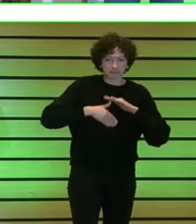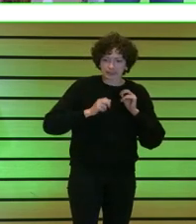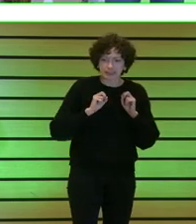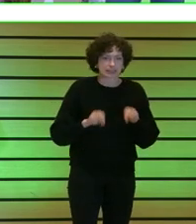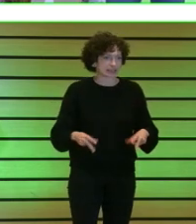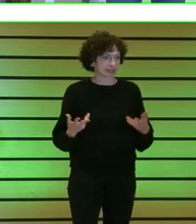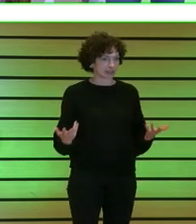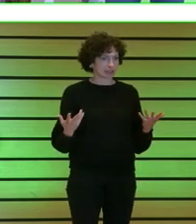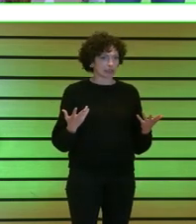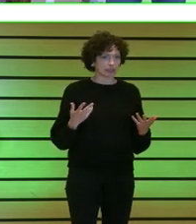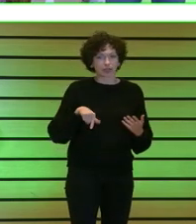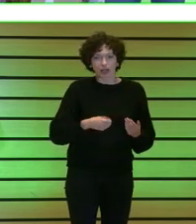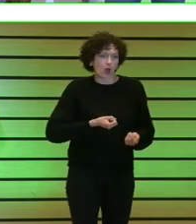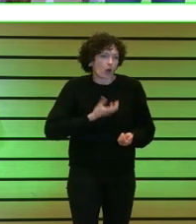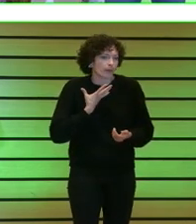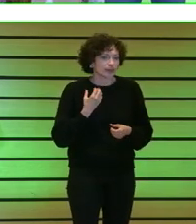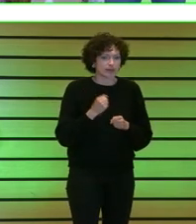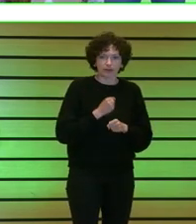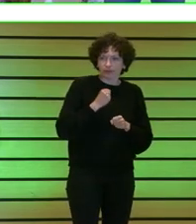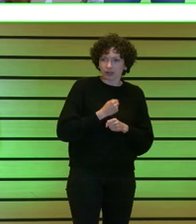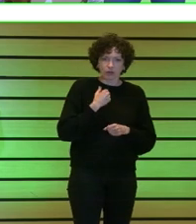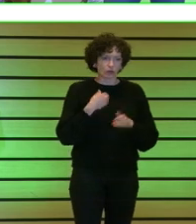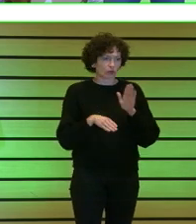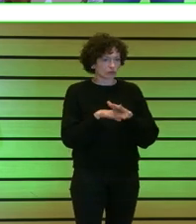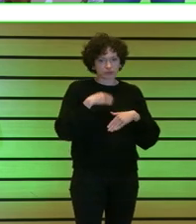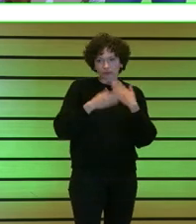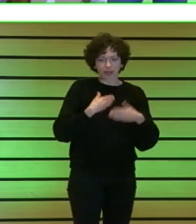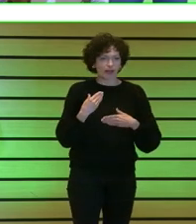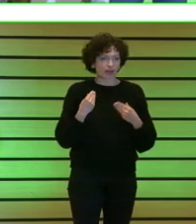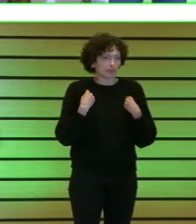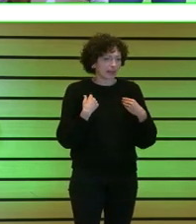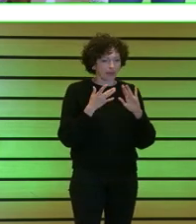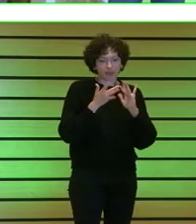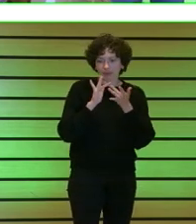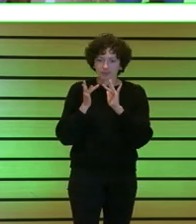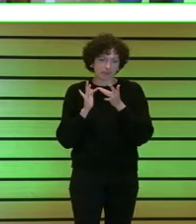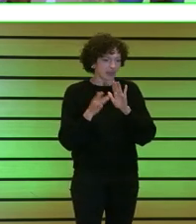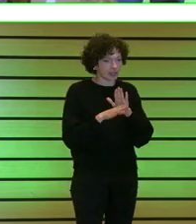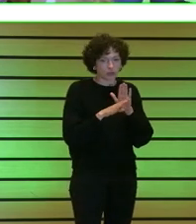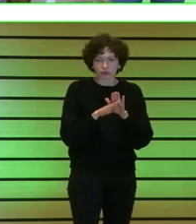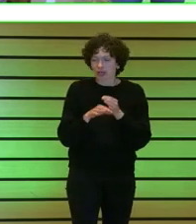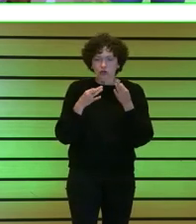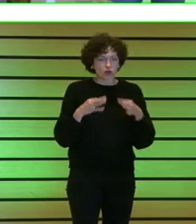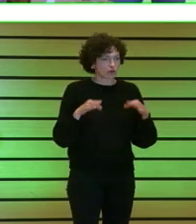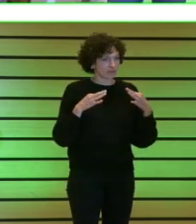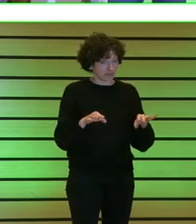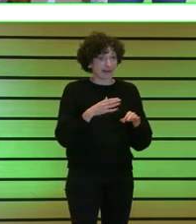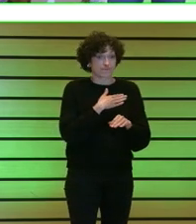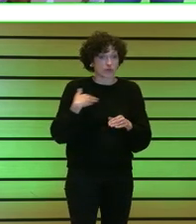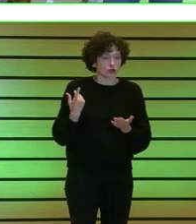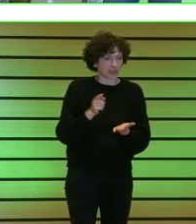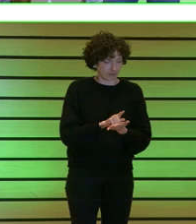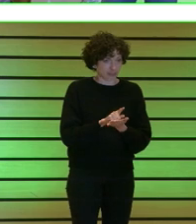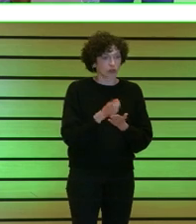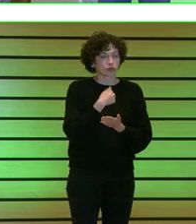limitaciones y poder seguir haciendo sus hobbies su trabajo y tener su vida de relación y su vida normal como hacían hasta entonces y lo que hemos descubierto